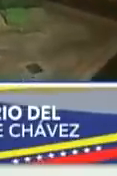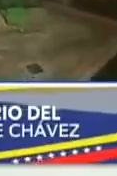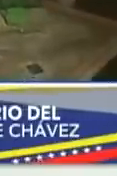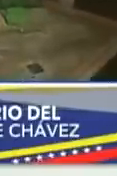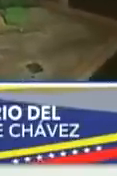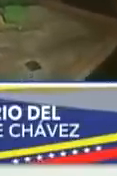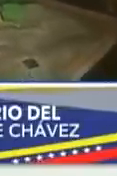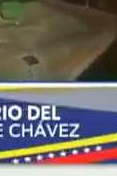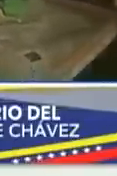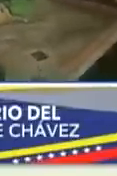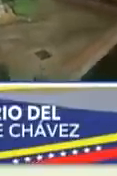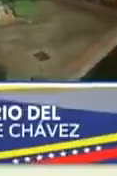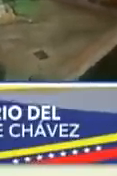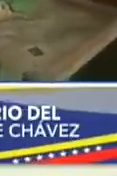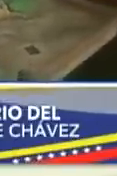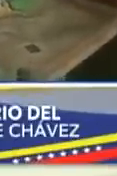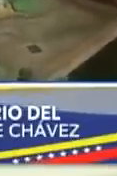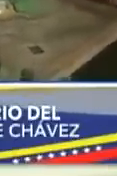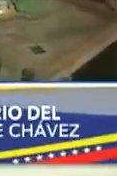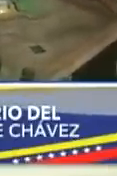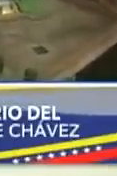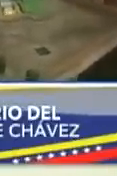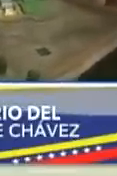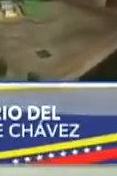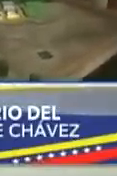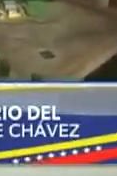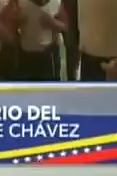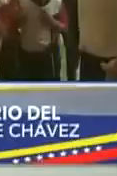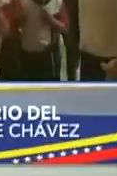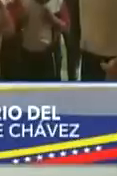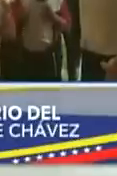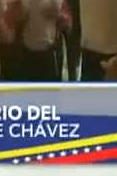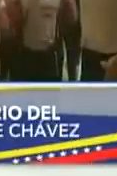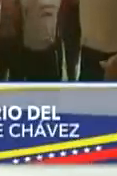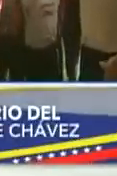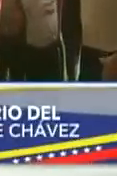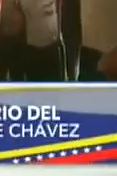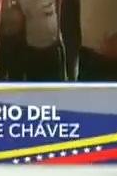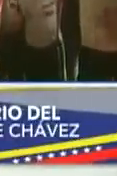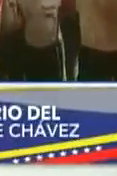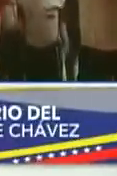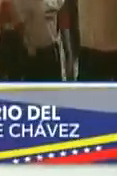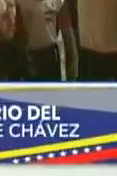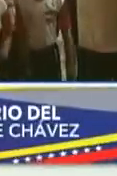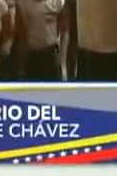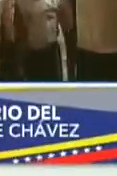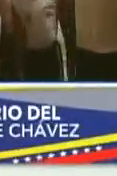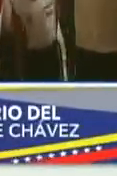comandante Chávez, entre muchos aportes al socialismo como teoría